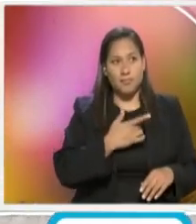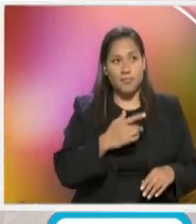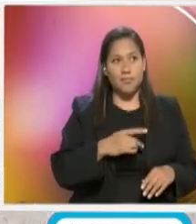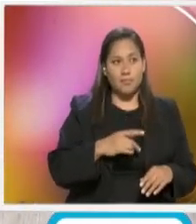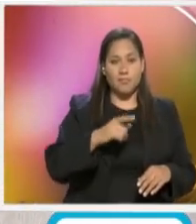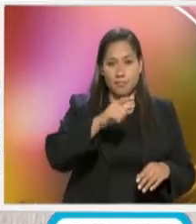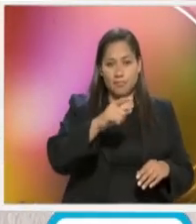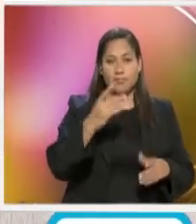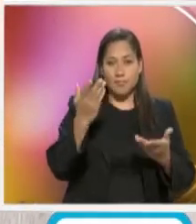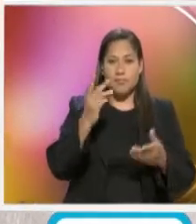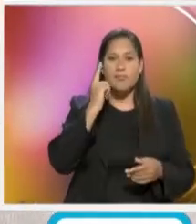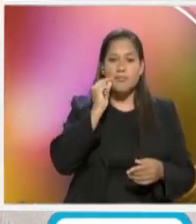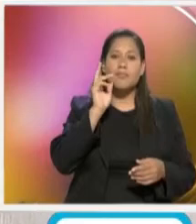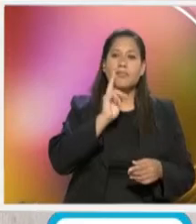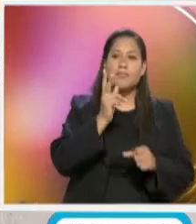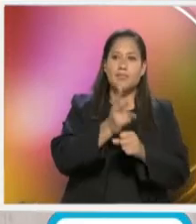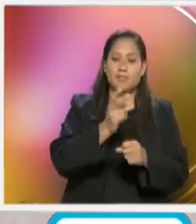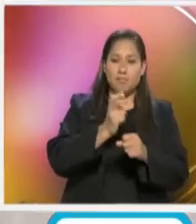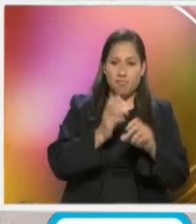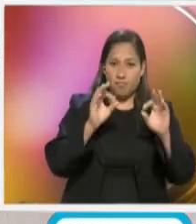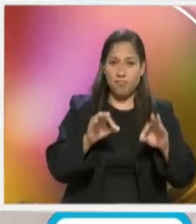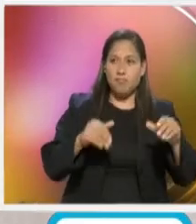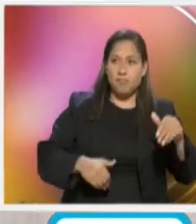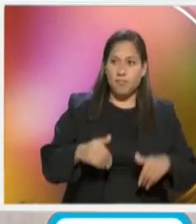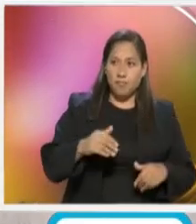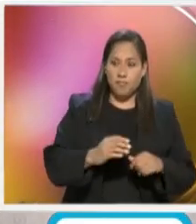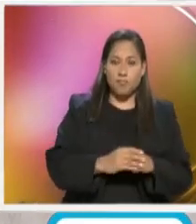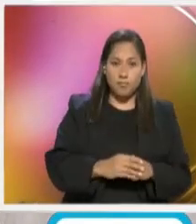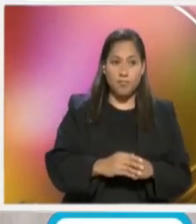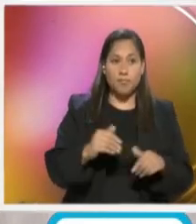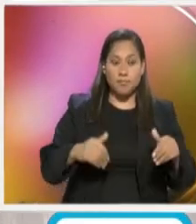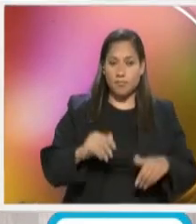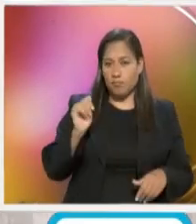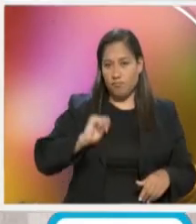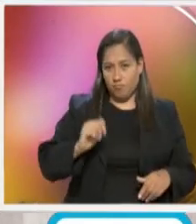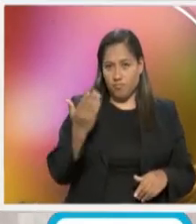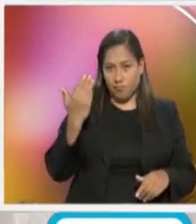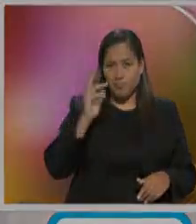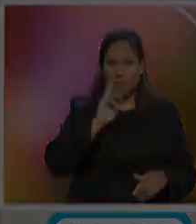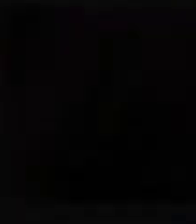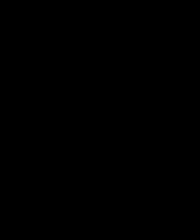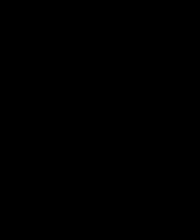convencen. vamos con Enrique, porque él nos va a invitar a una excelente Órale. obra de teatro clásico? Muy bien.